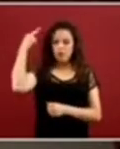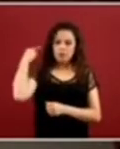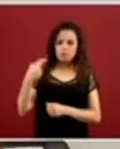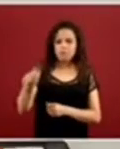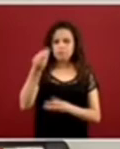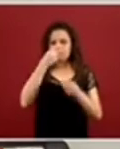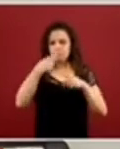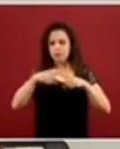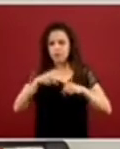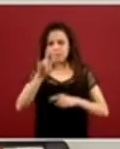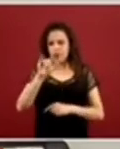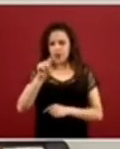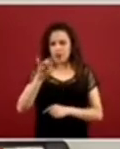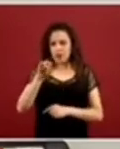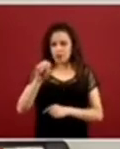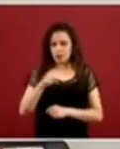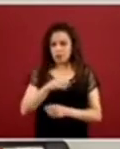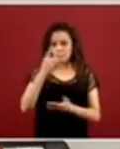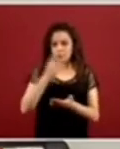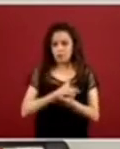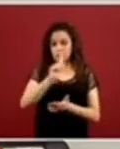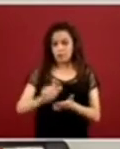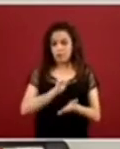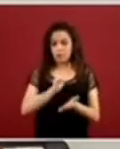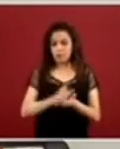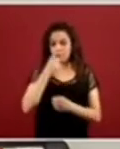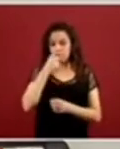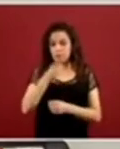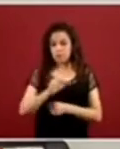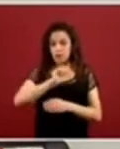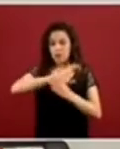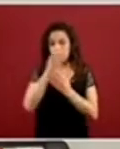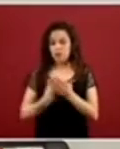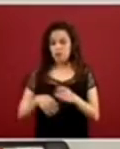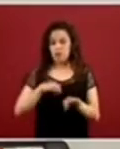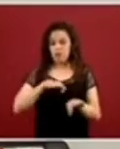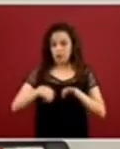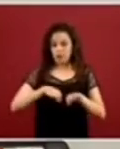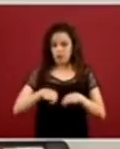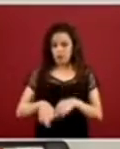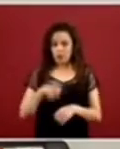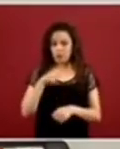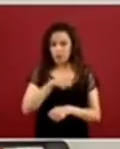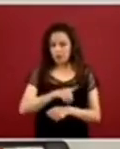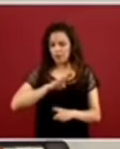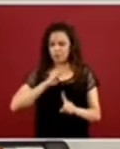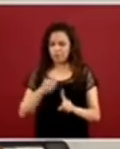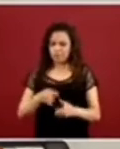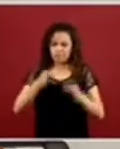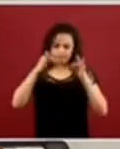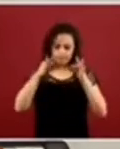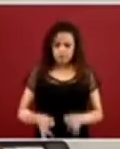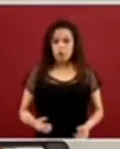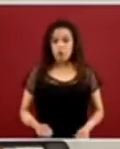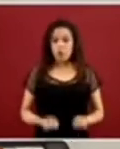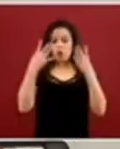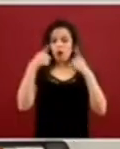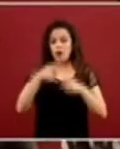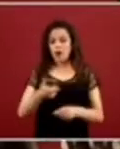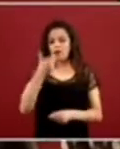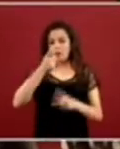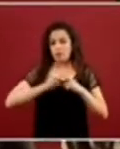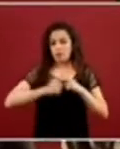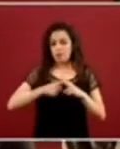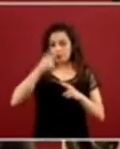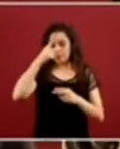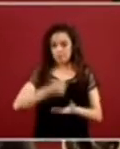están establecidos por ley en los contratos colectivos de trabajo, se está haciendo una definición exactamente de cuánto será ese monto de pago de